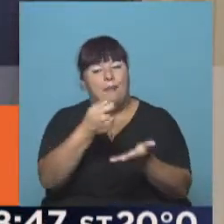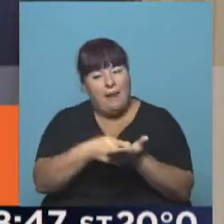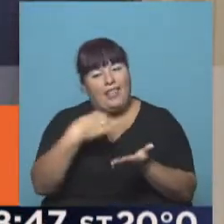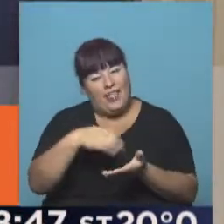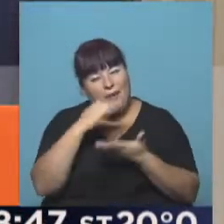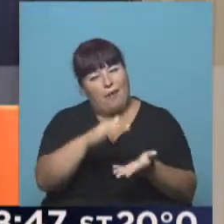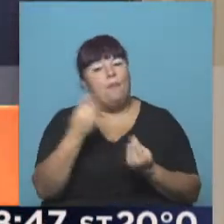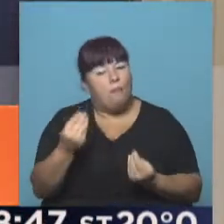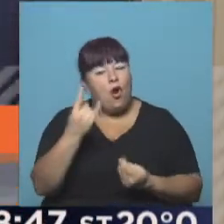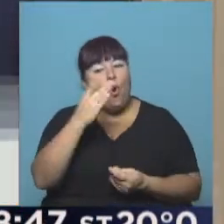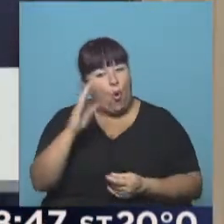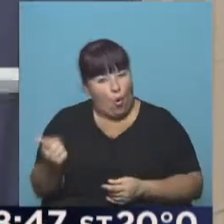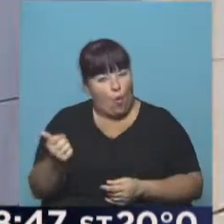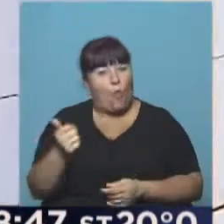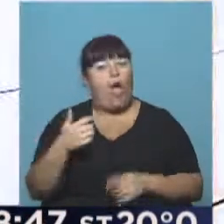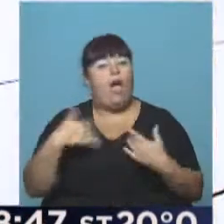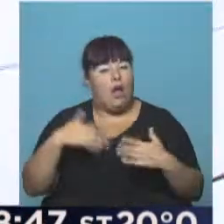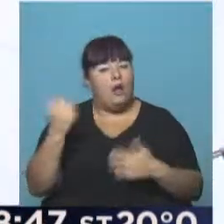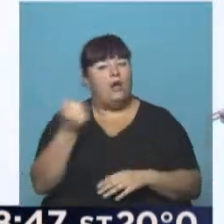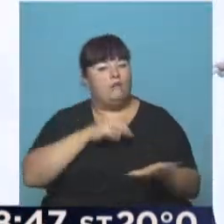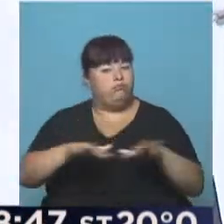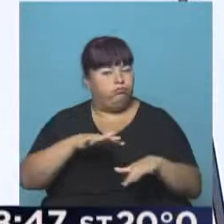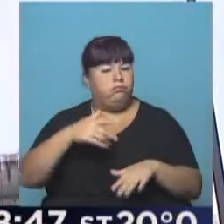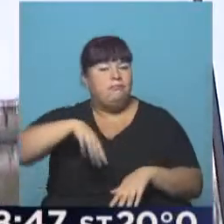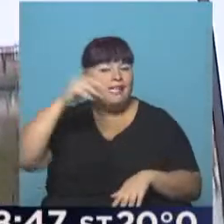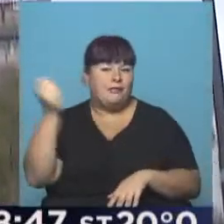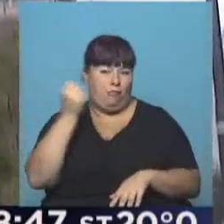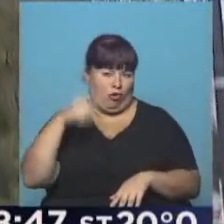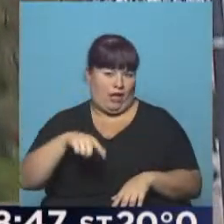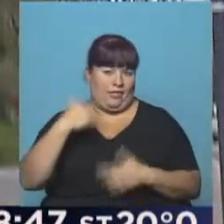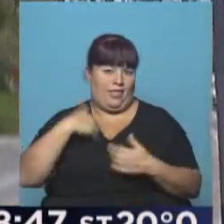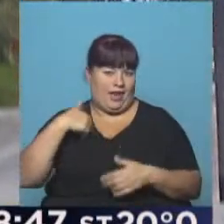tienen que asignar, porque la UBA es el activo más importante que tienen los argentinos.